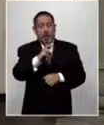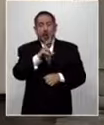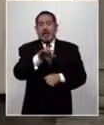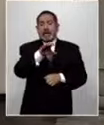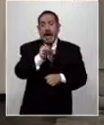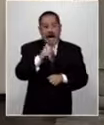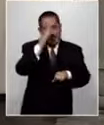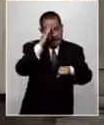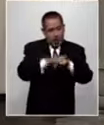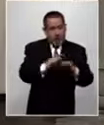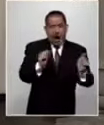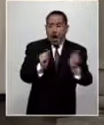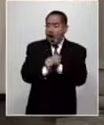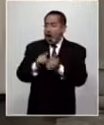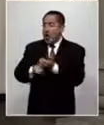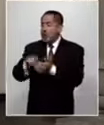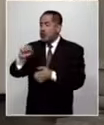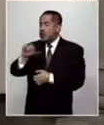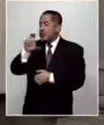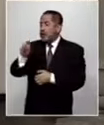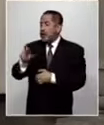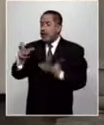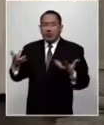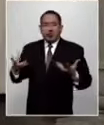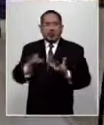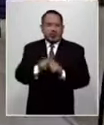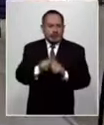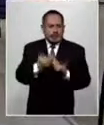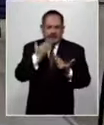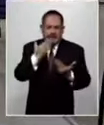y la Suprema Corte de Justicia de la Nación.